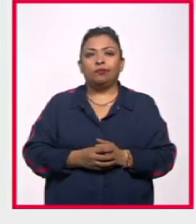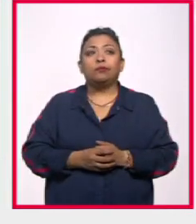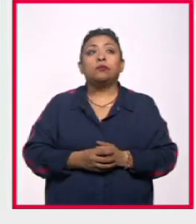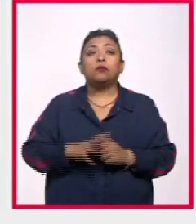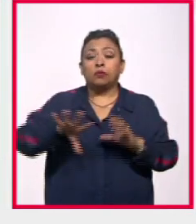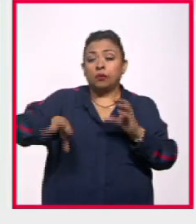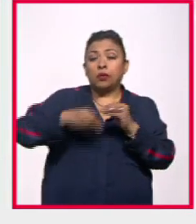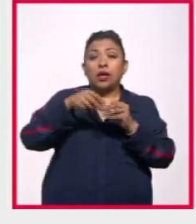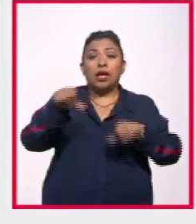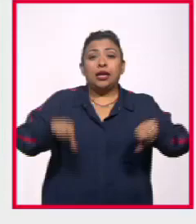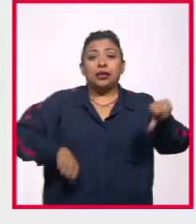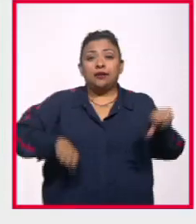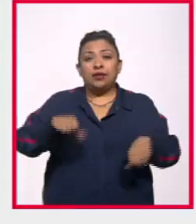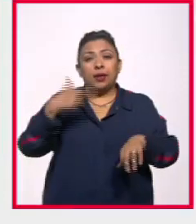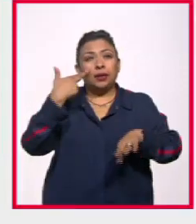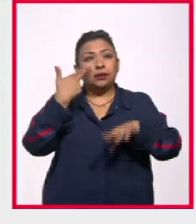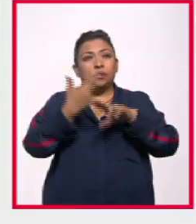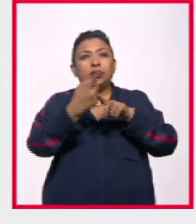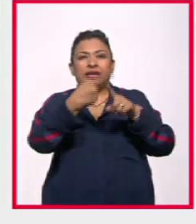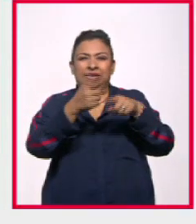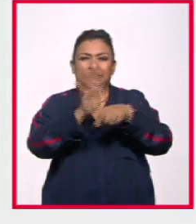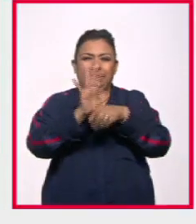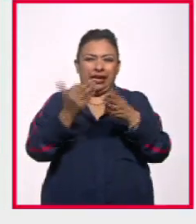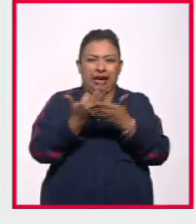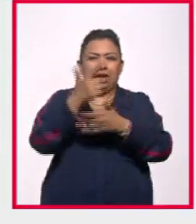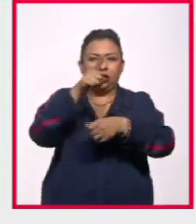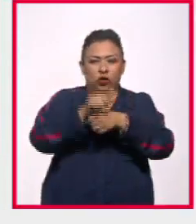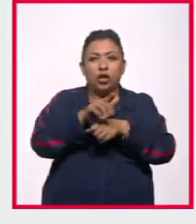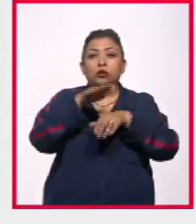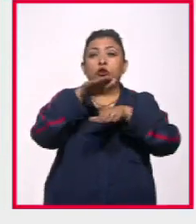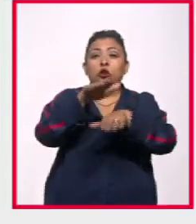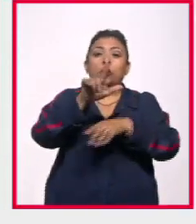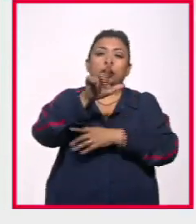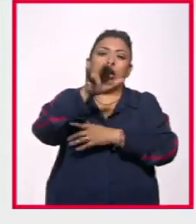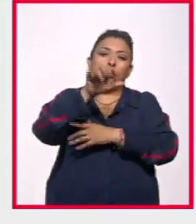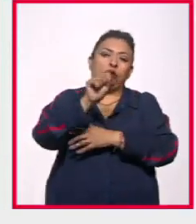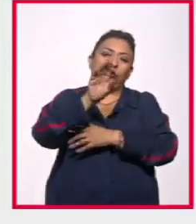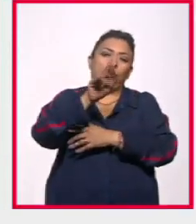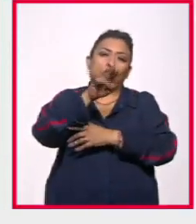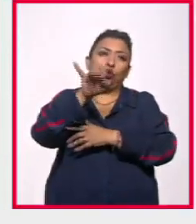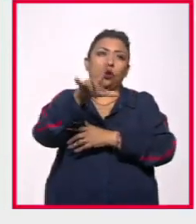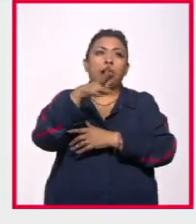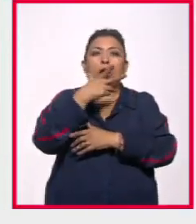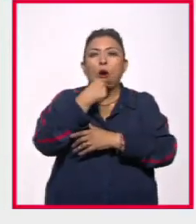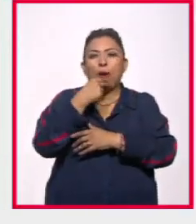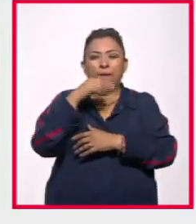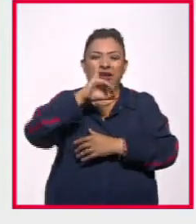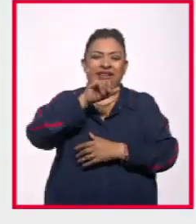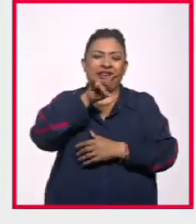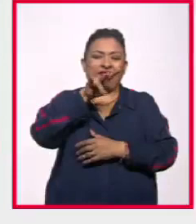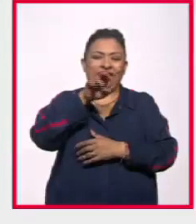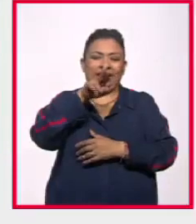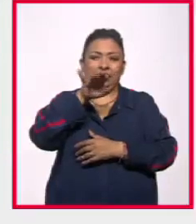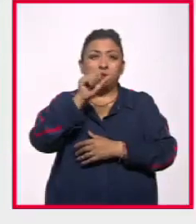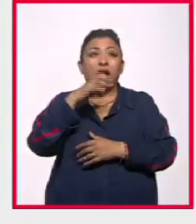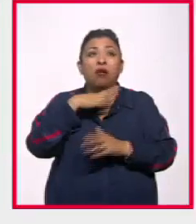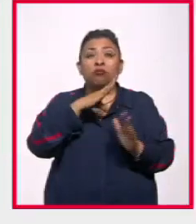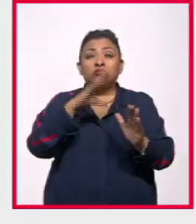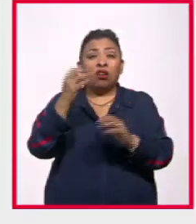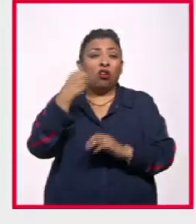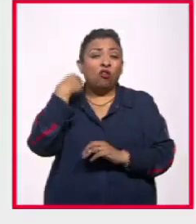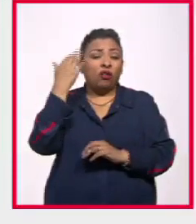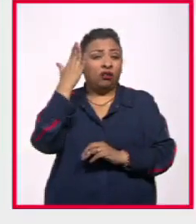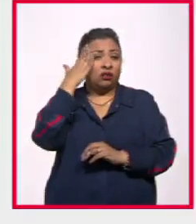Como parte de las actividades organizadas por la Cineteca Nacional en torno a Luis Buñuel, el especialista Javier Espada impartió la